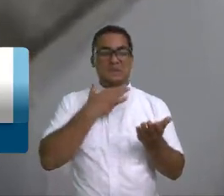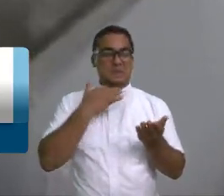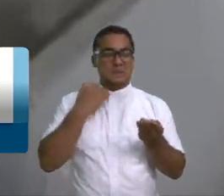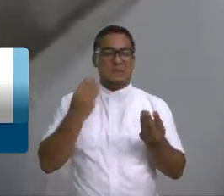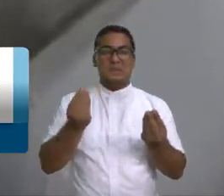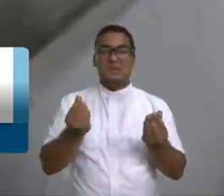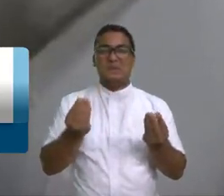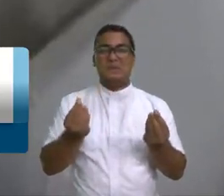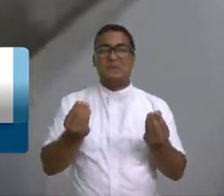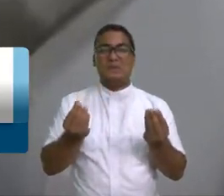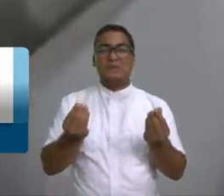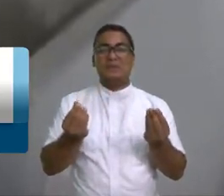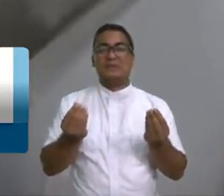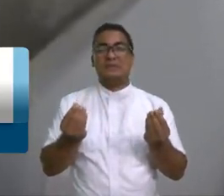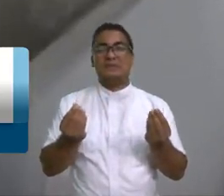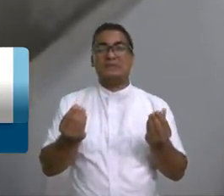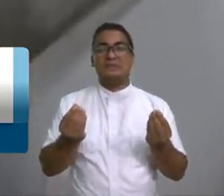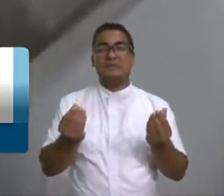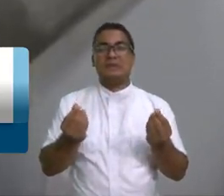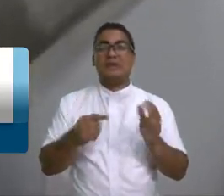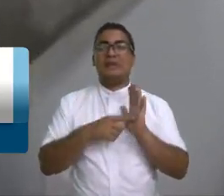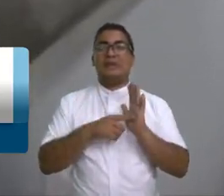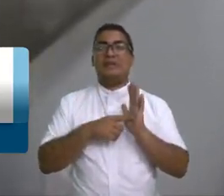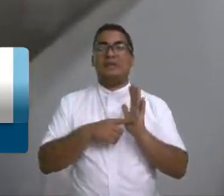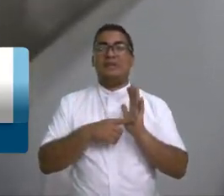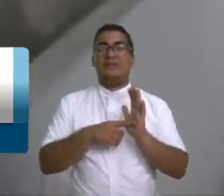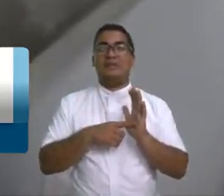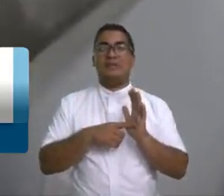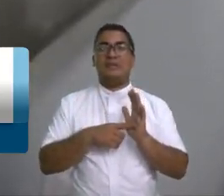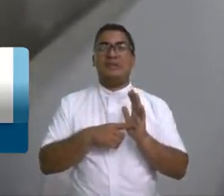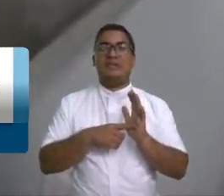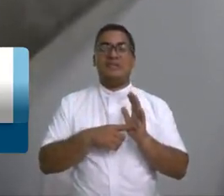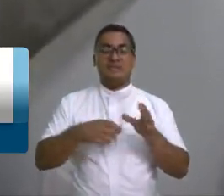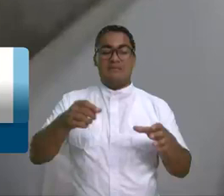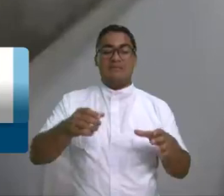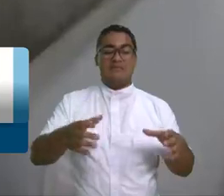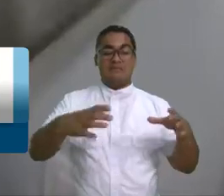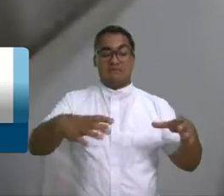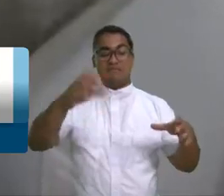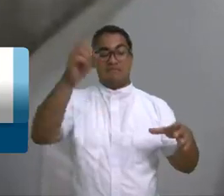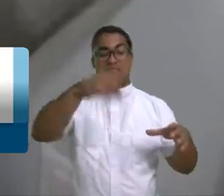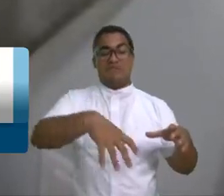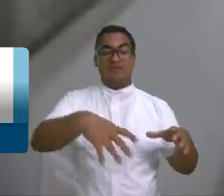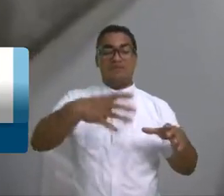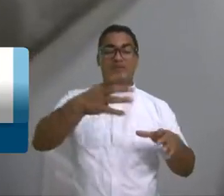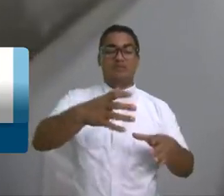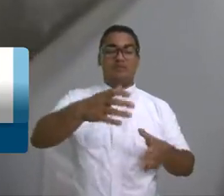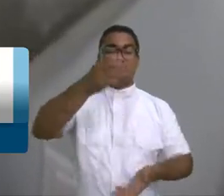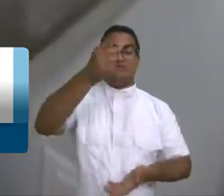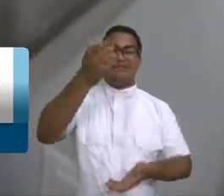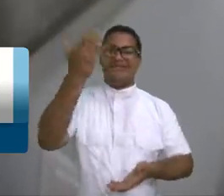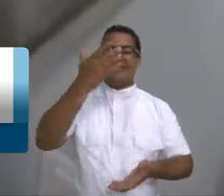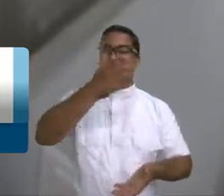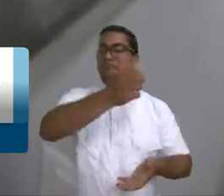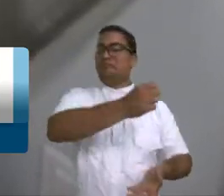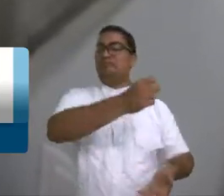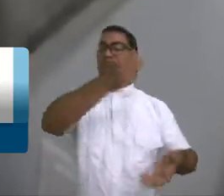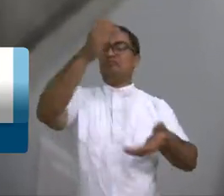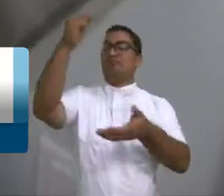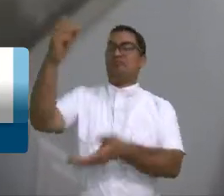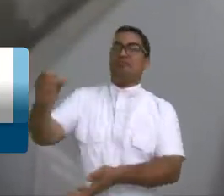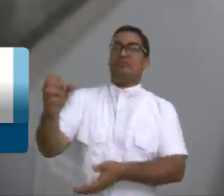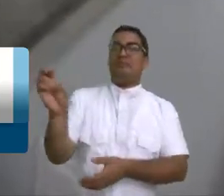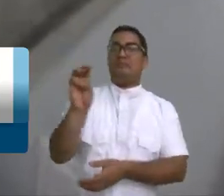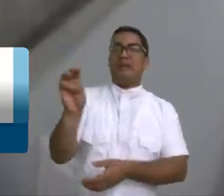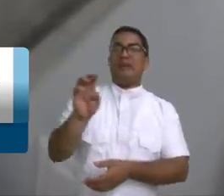estuvo contaminado. Digamos, cuando vamos a sacar la basura, que nos toca los días